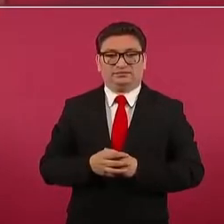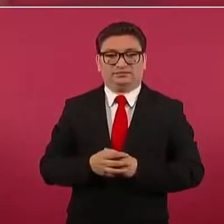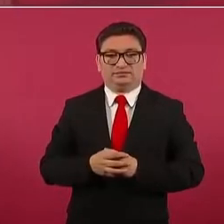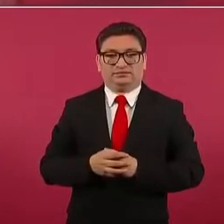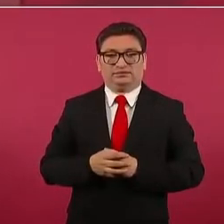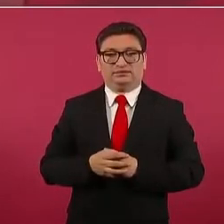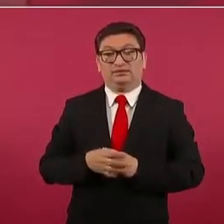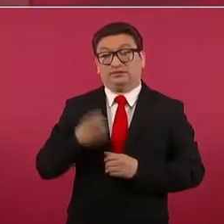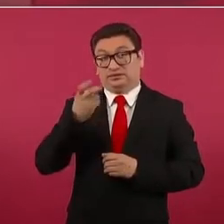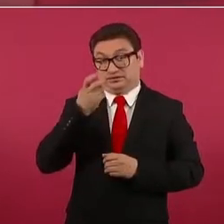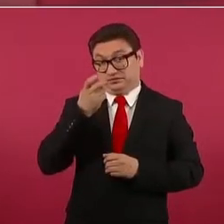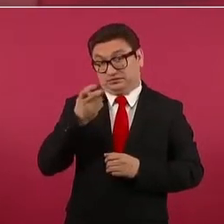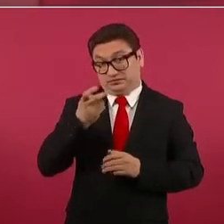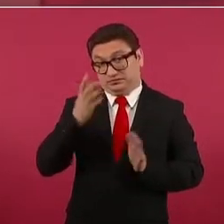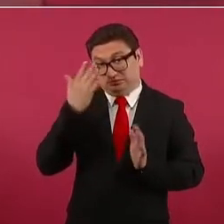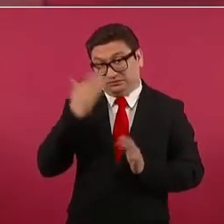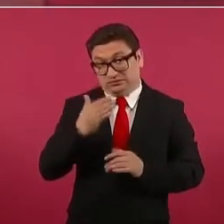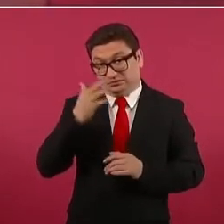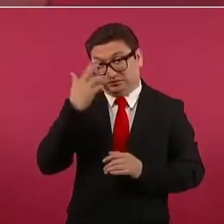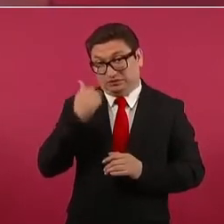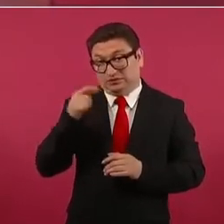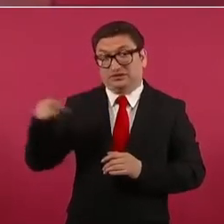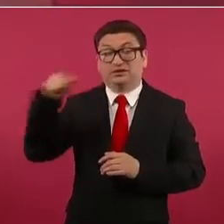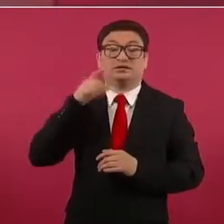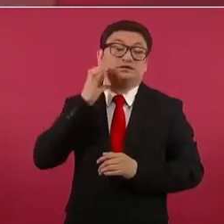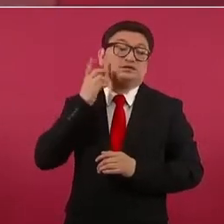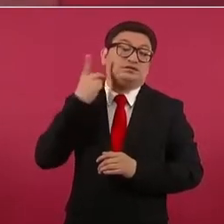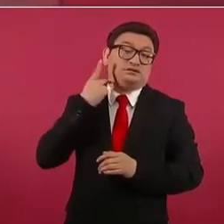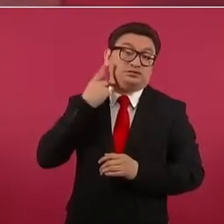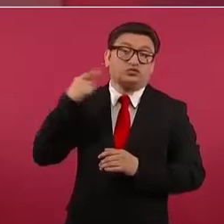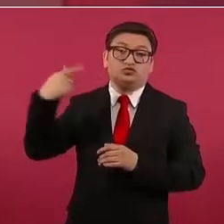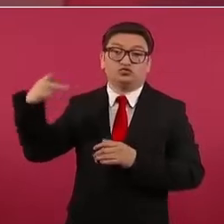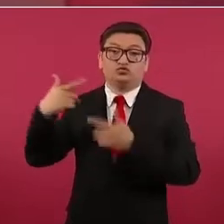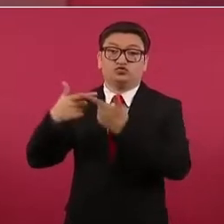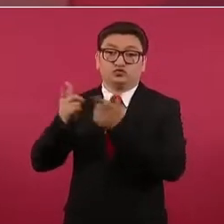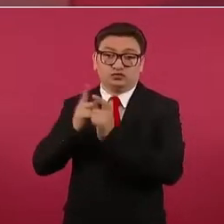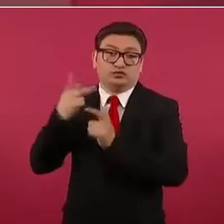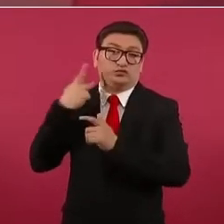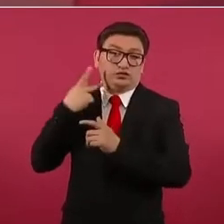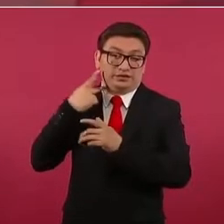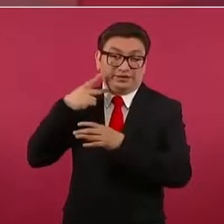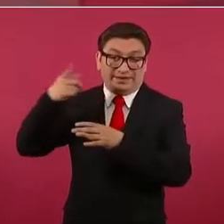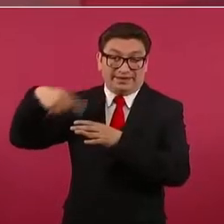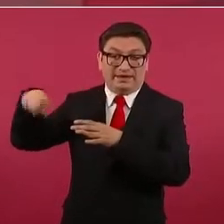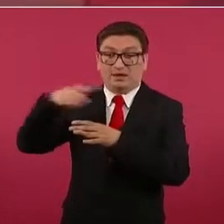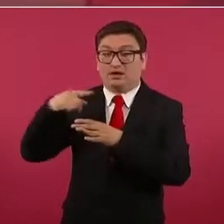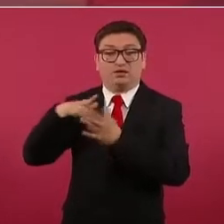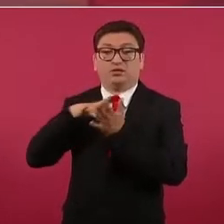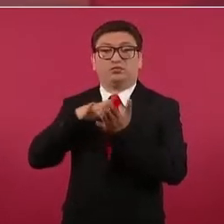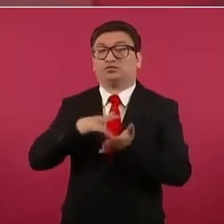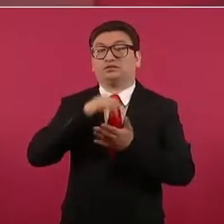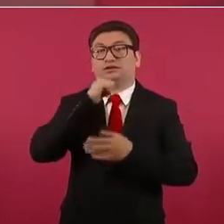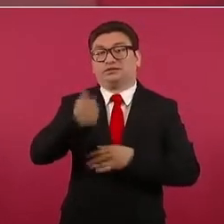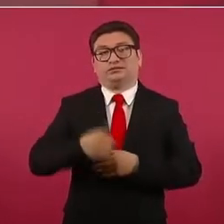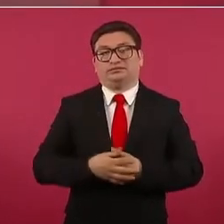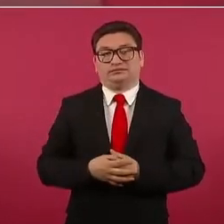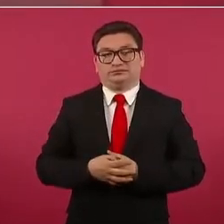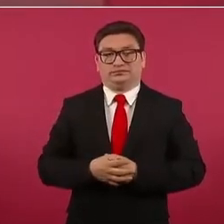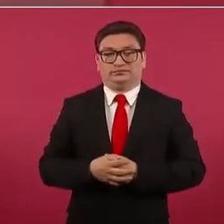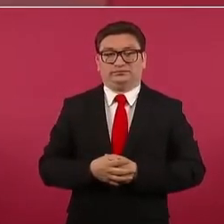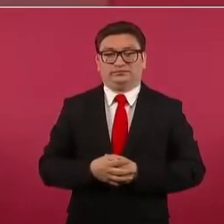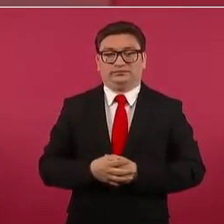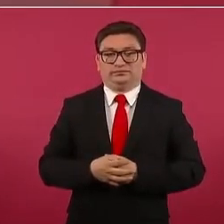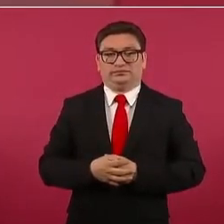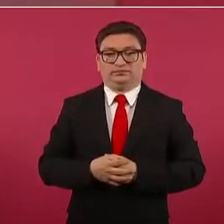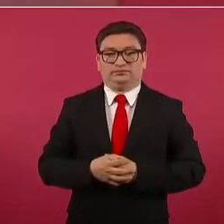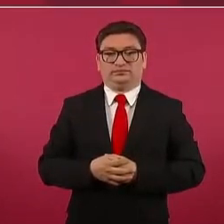con todo respeto, hasta los legisladores de su partido no le ayudan. Hay un